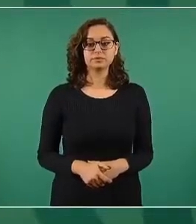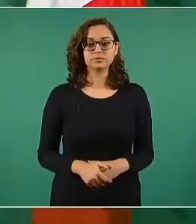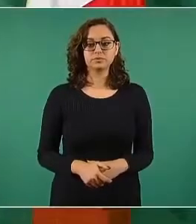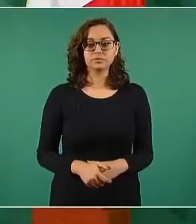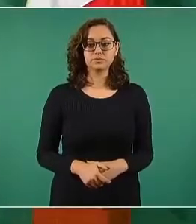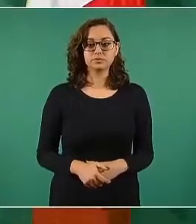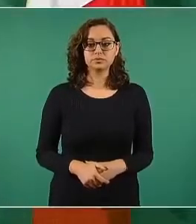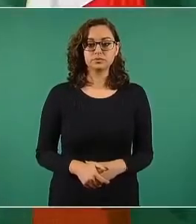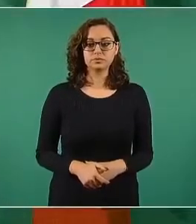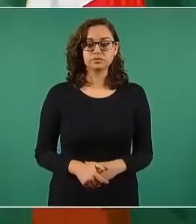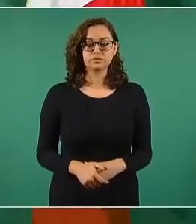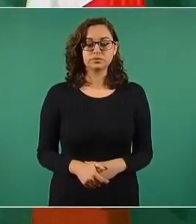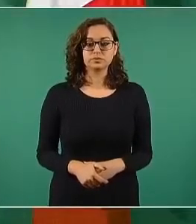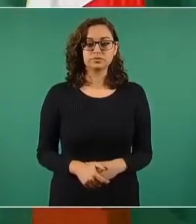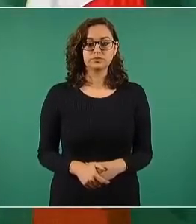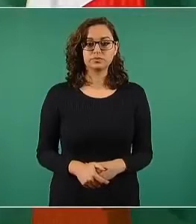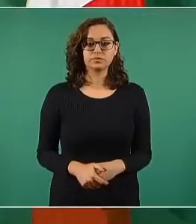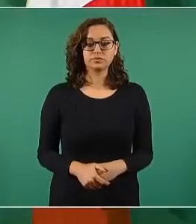que